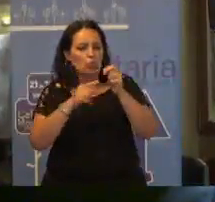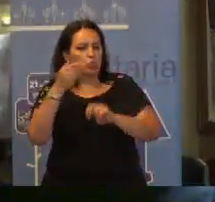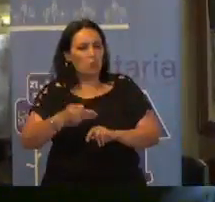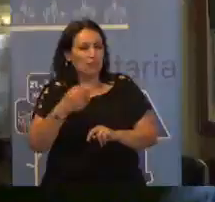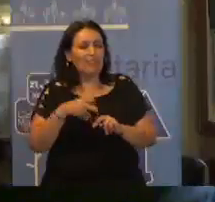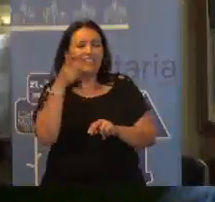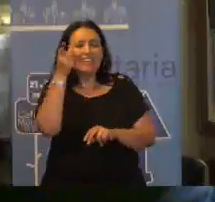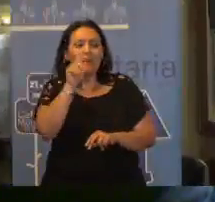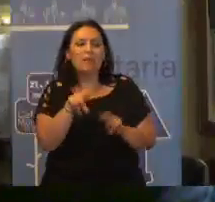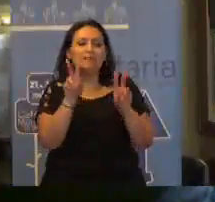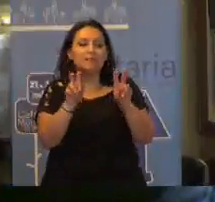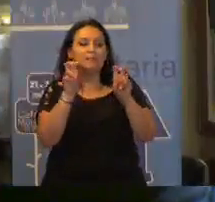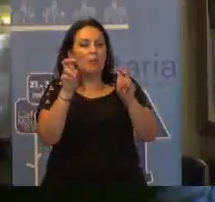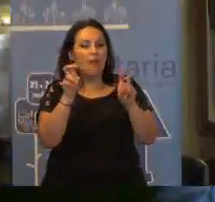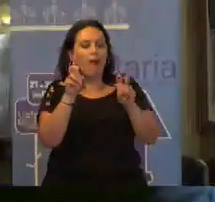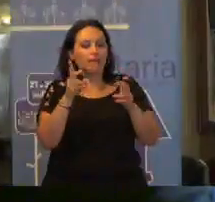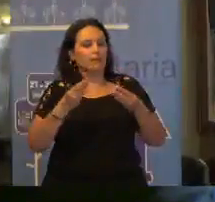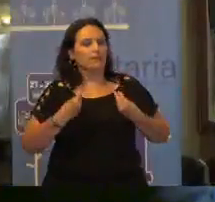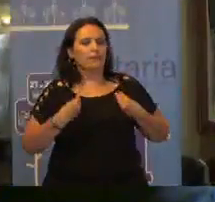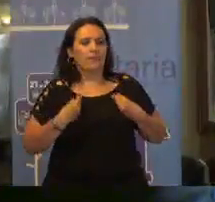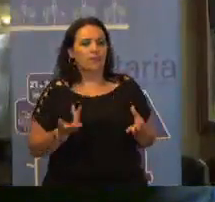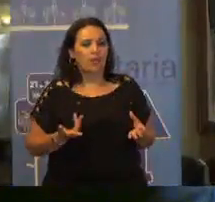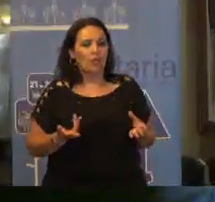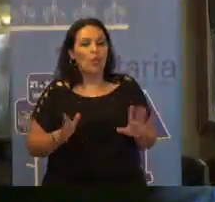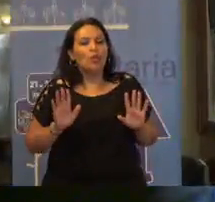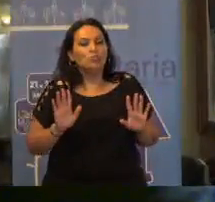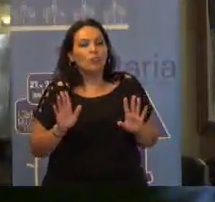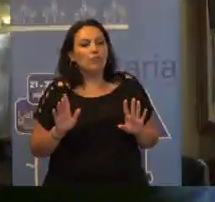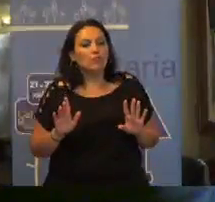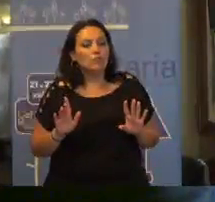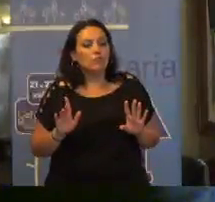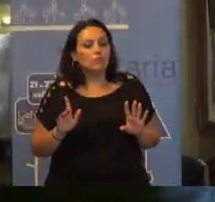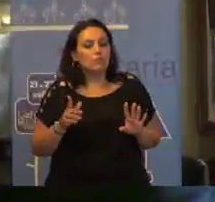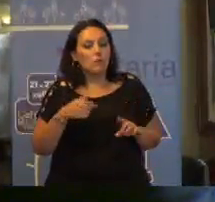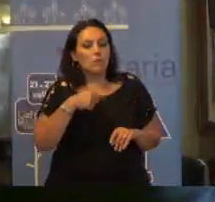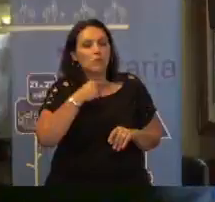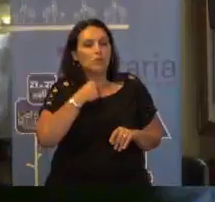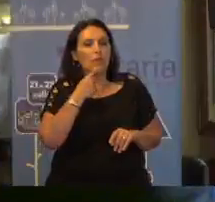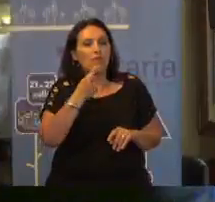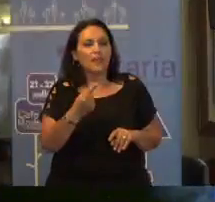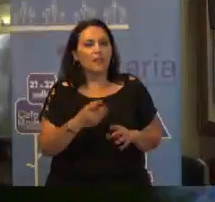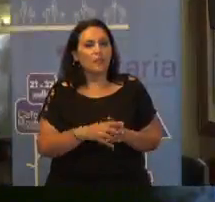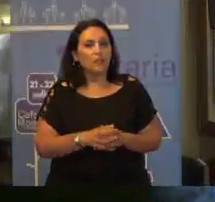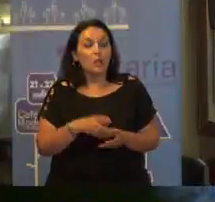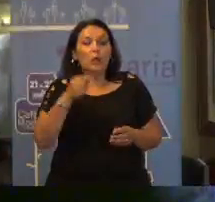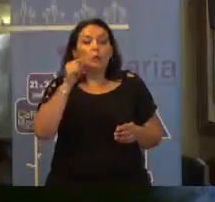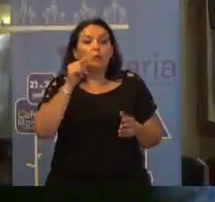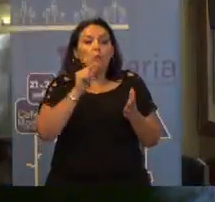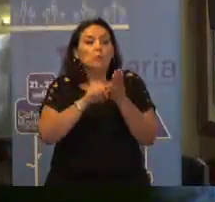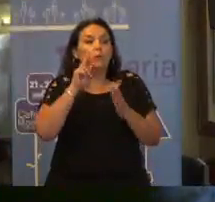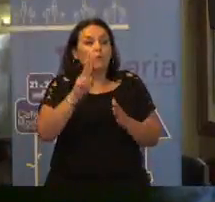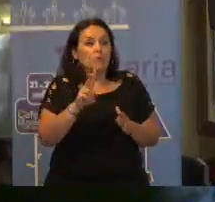sanitarios. Quería señalar, no meu punto de vista, de que vai